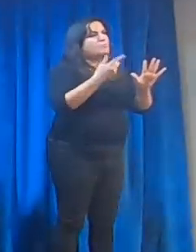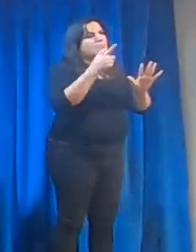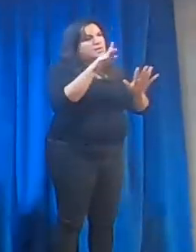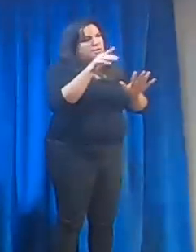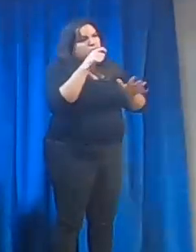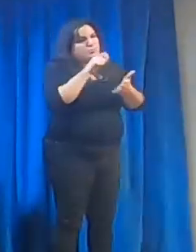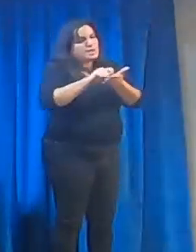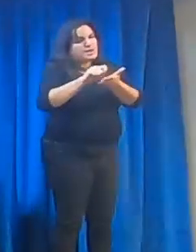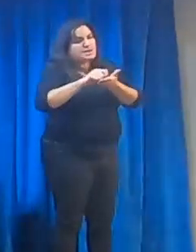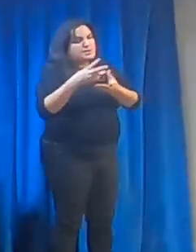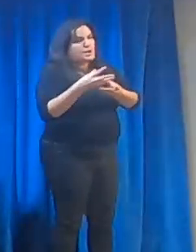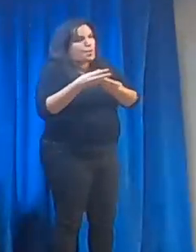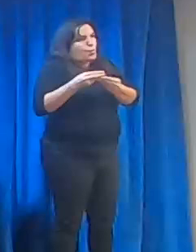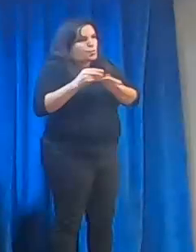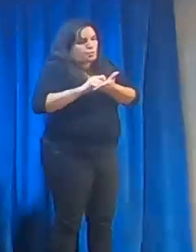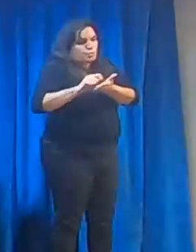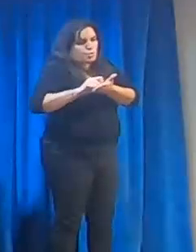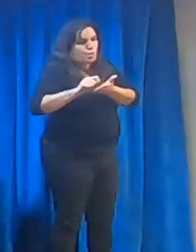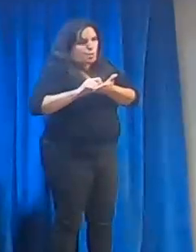¿no?